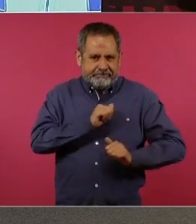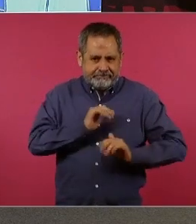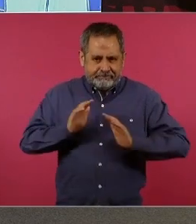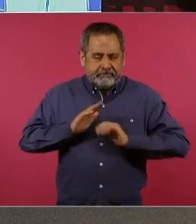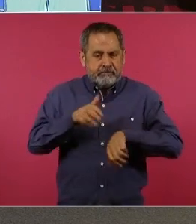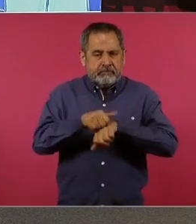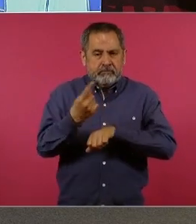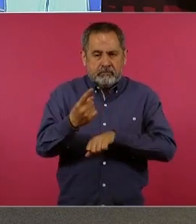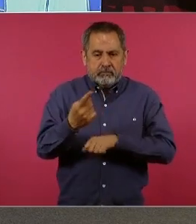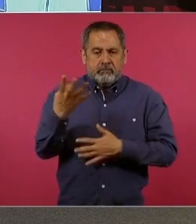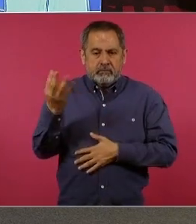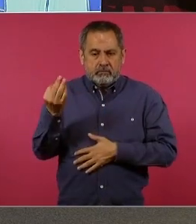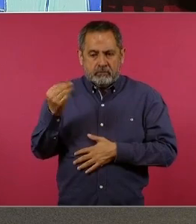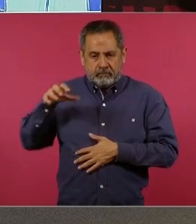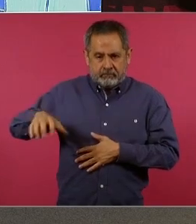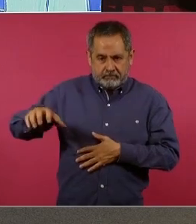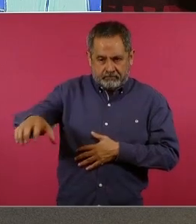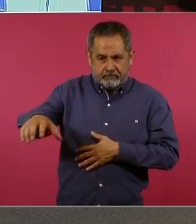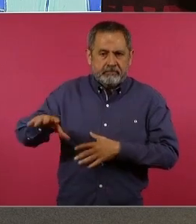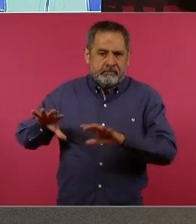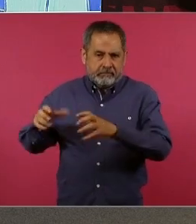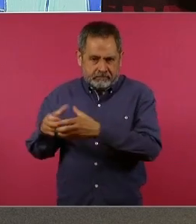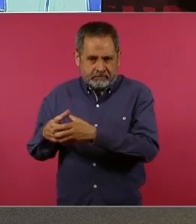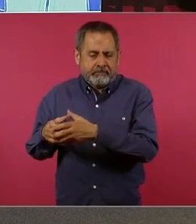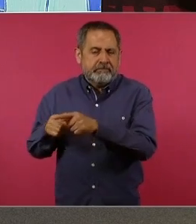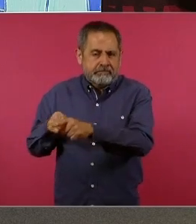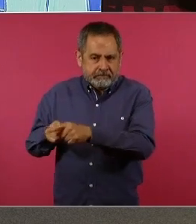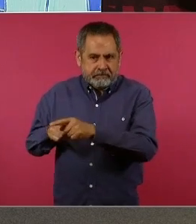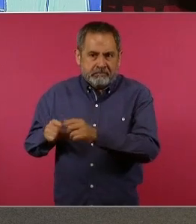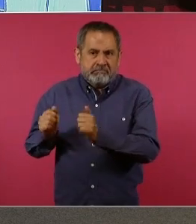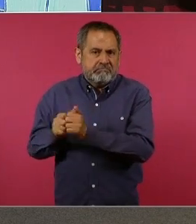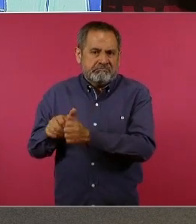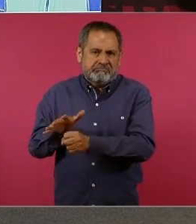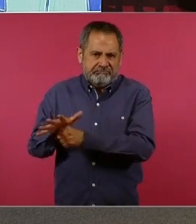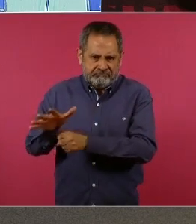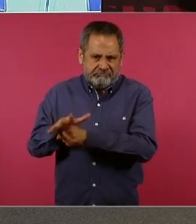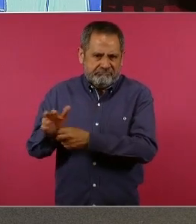donde están los 9 escuadrones, donde se ha llevado a cabo la FAMEX con bastante